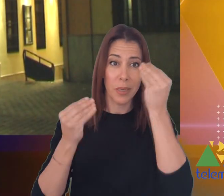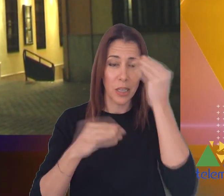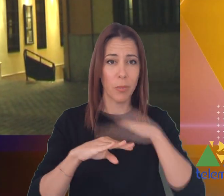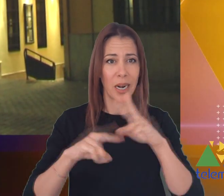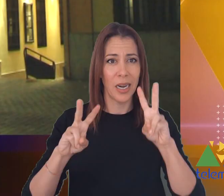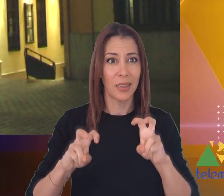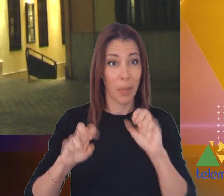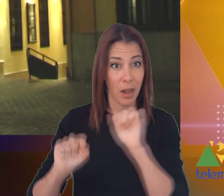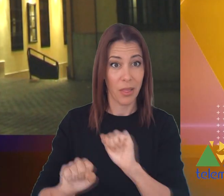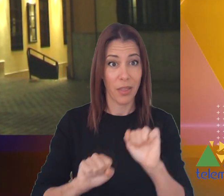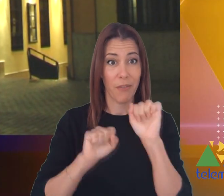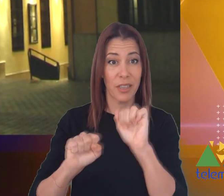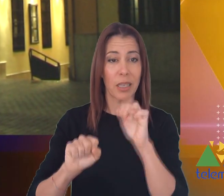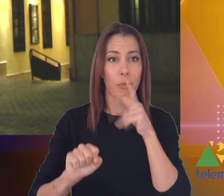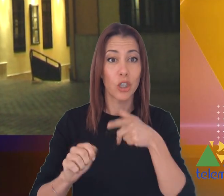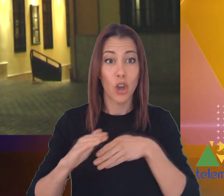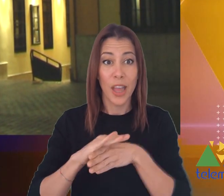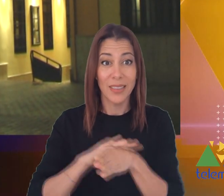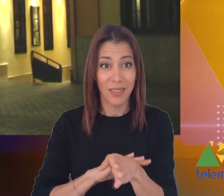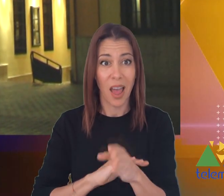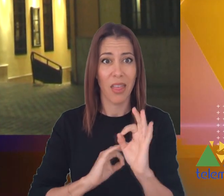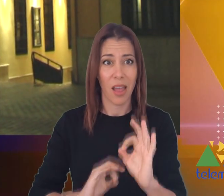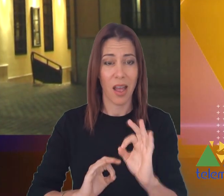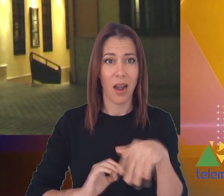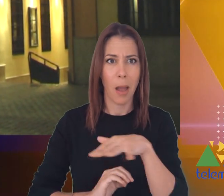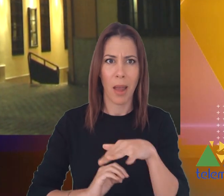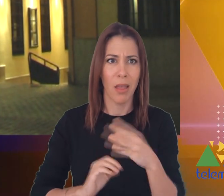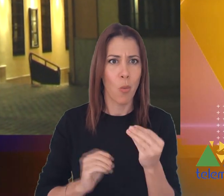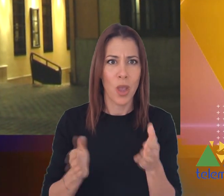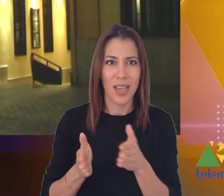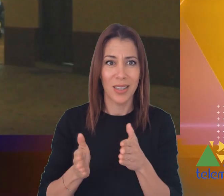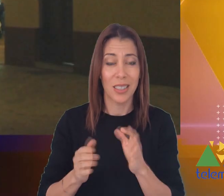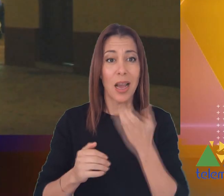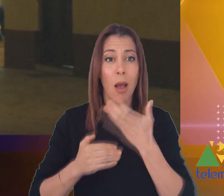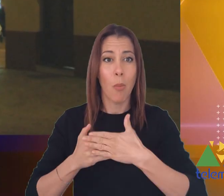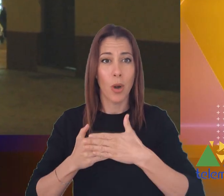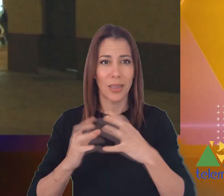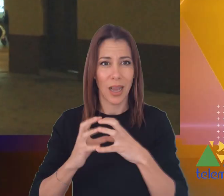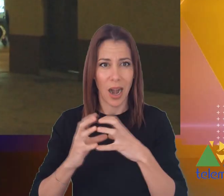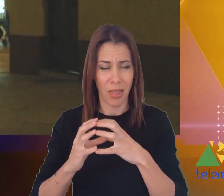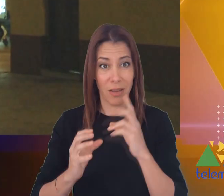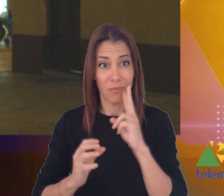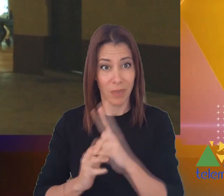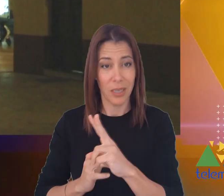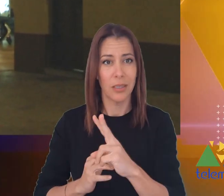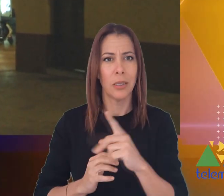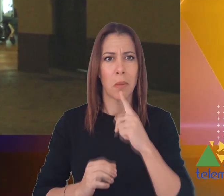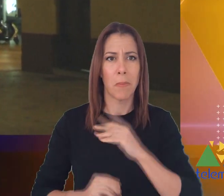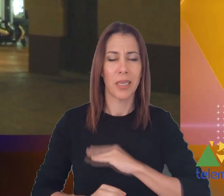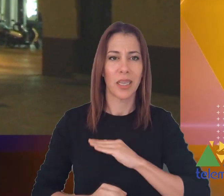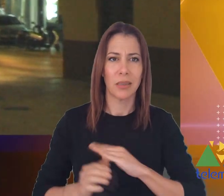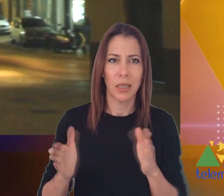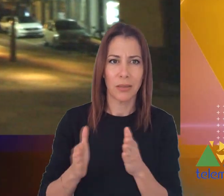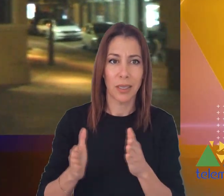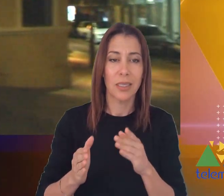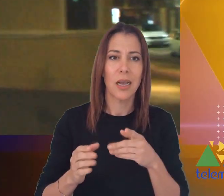tema de defensa, por eso las entradas a la plaza son muy estrechas. La Puerta de Granada por un lado, la calle Puerta de Granada, una calle bastante estrecha, la